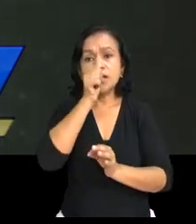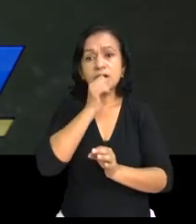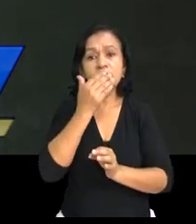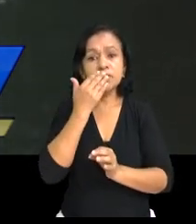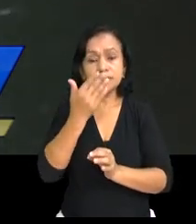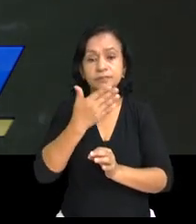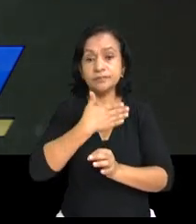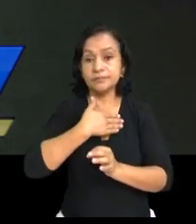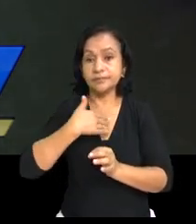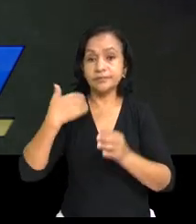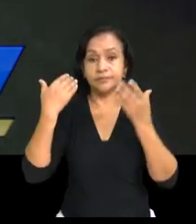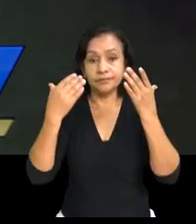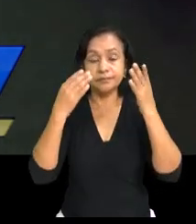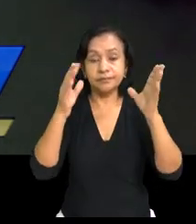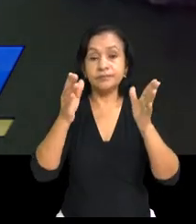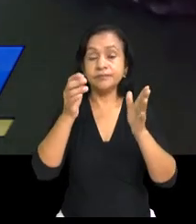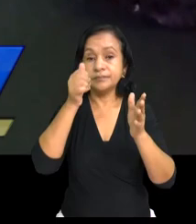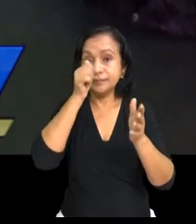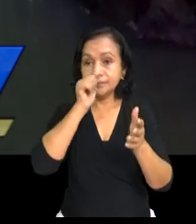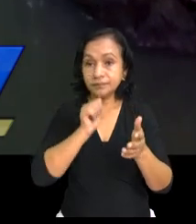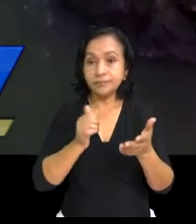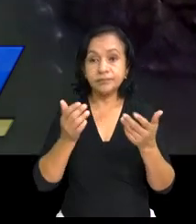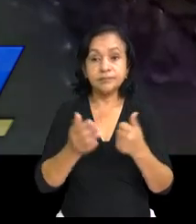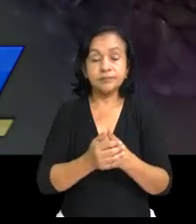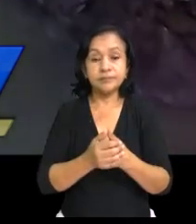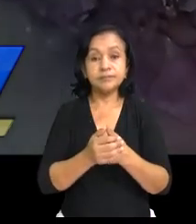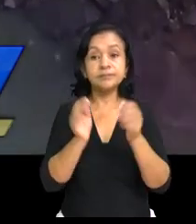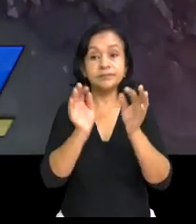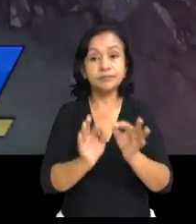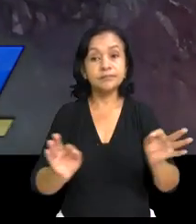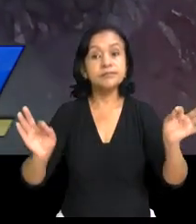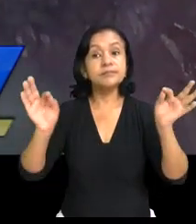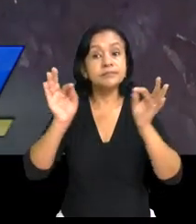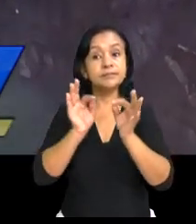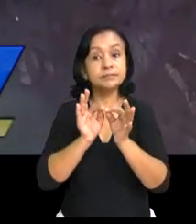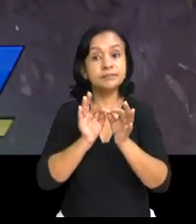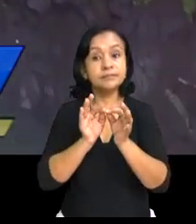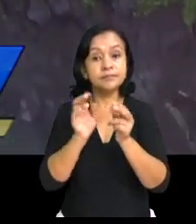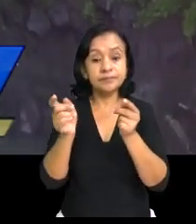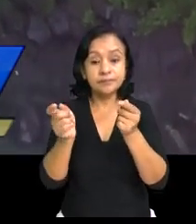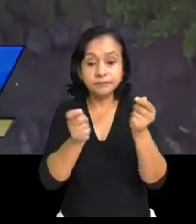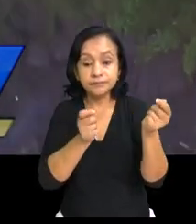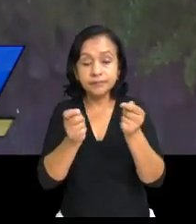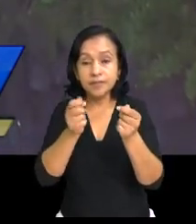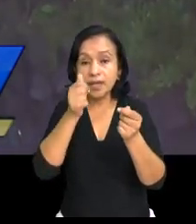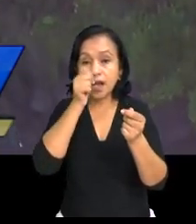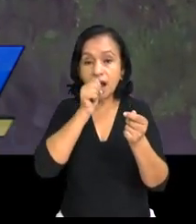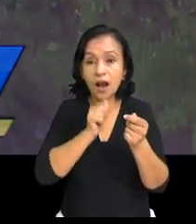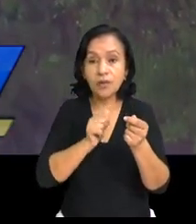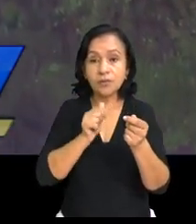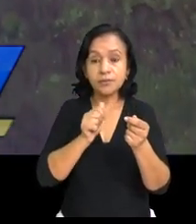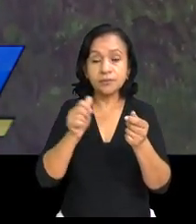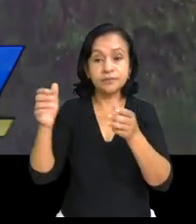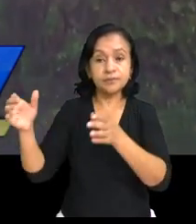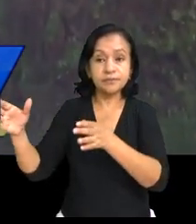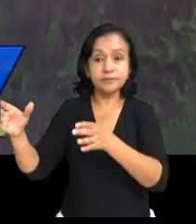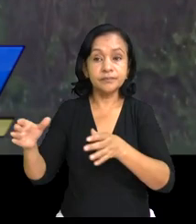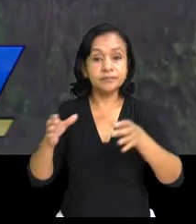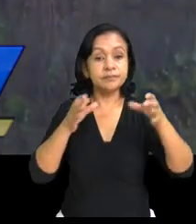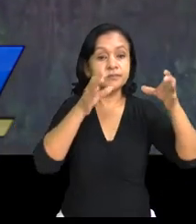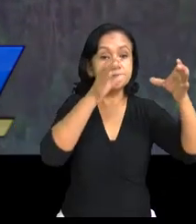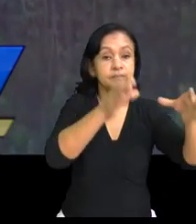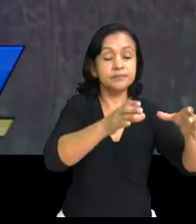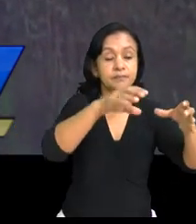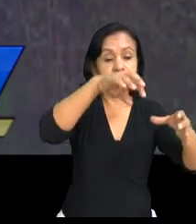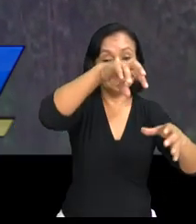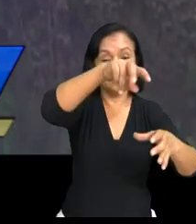tener mejores condiciones en el tratamiento. Okay. El problema fundamental se da en la manipulación del agua. Pues puedo llevar,